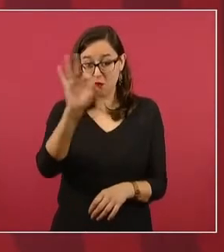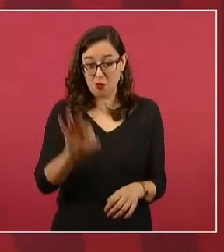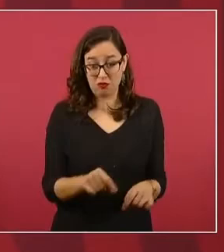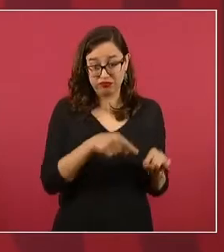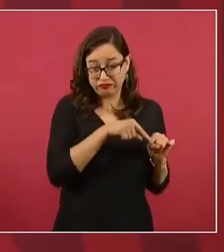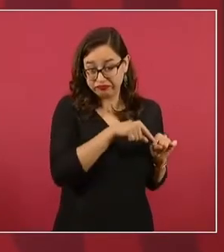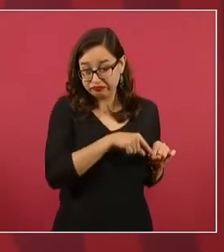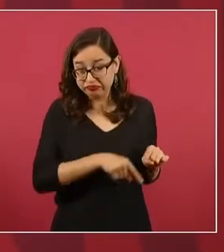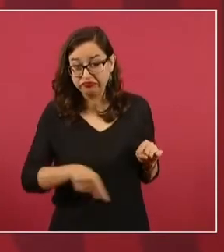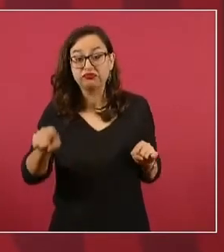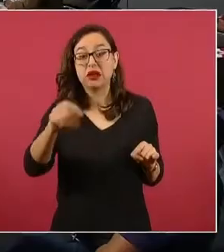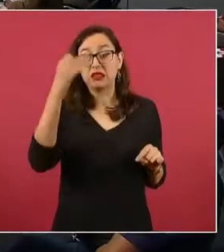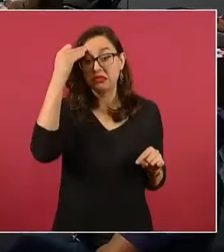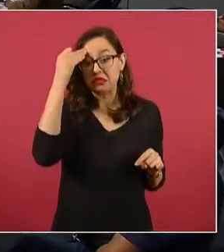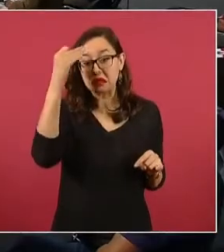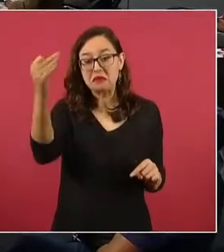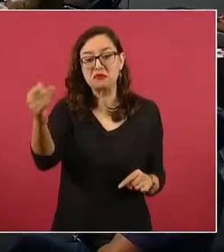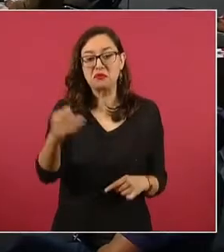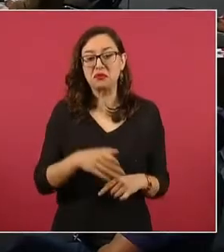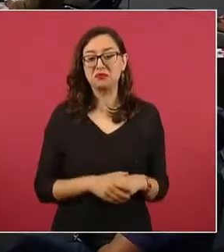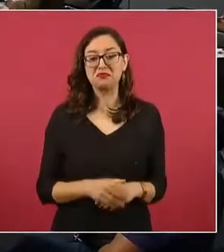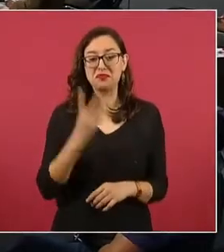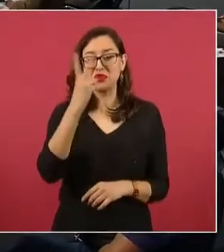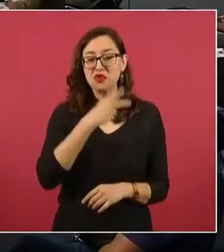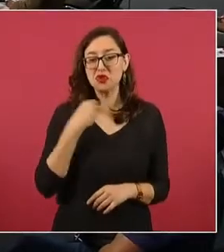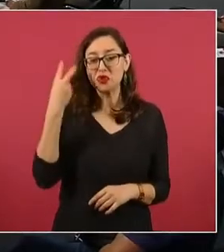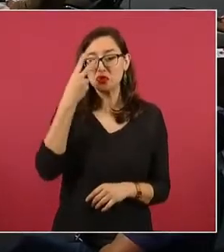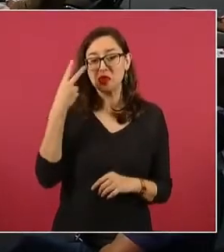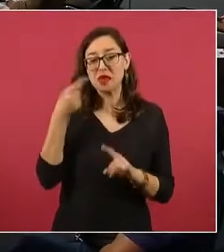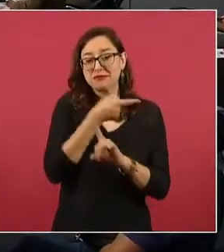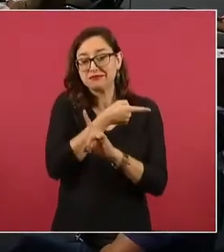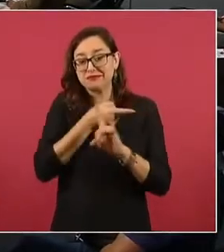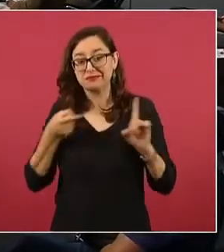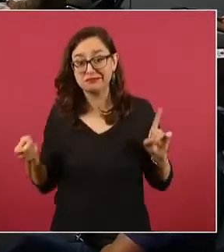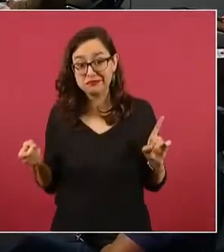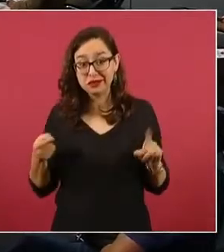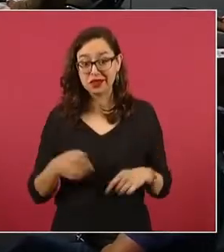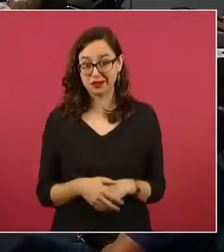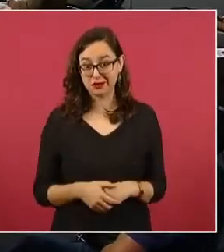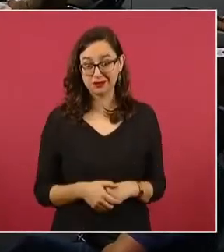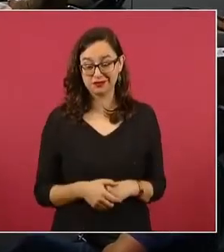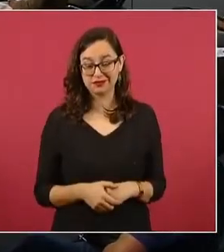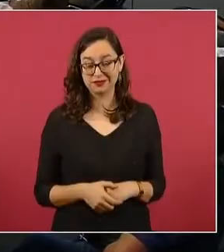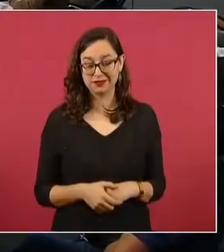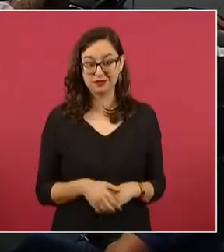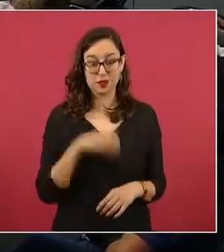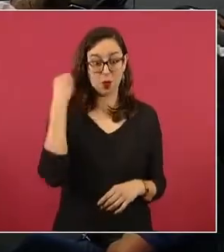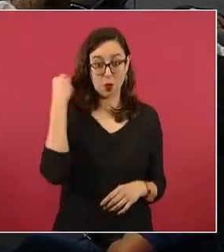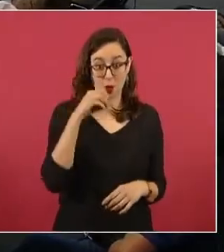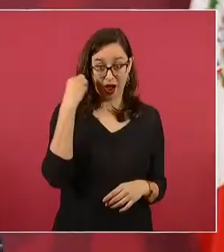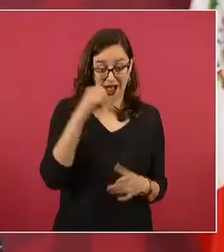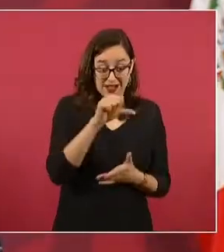hacer cuando mucho 2 horas y media de Oaxaca a la costa.